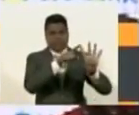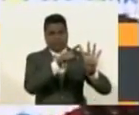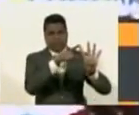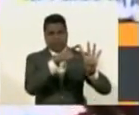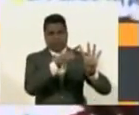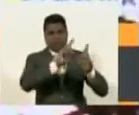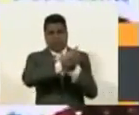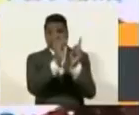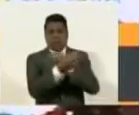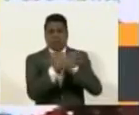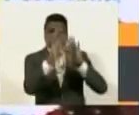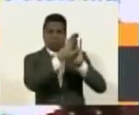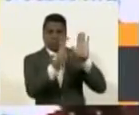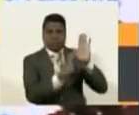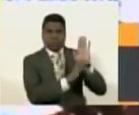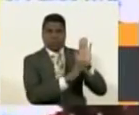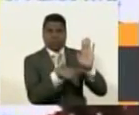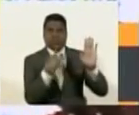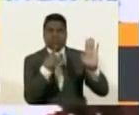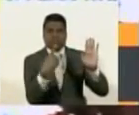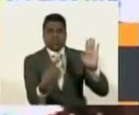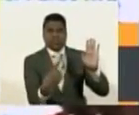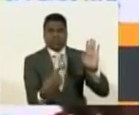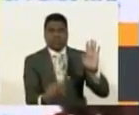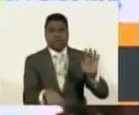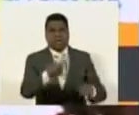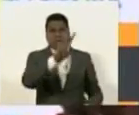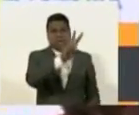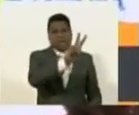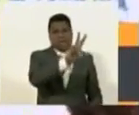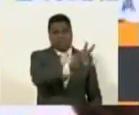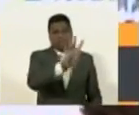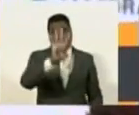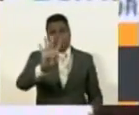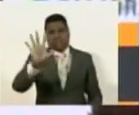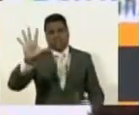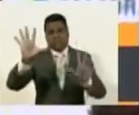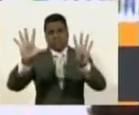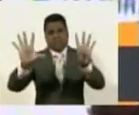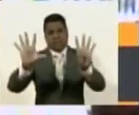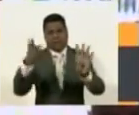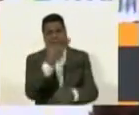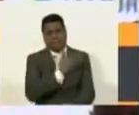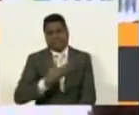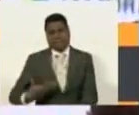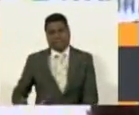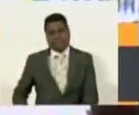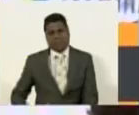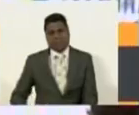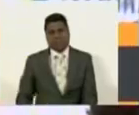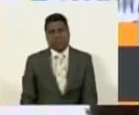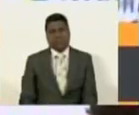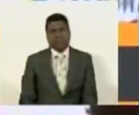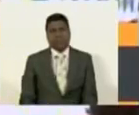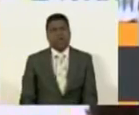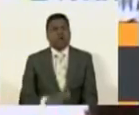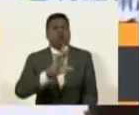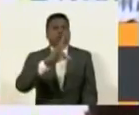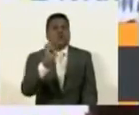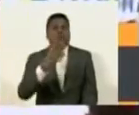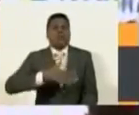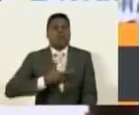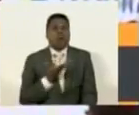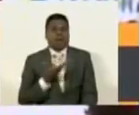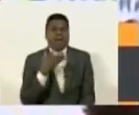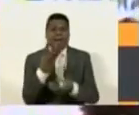originario, que dice en el 349, el presidente o presidenta de la República no podrá